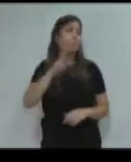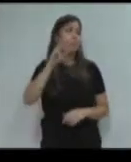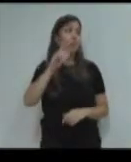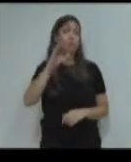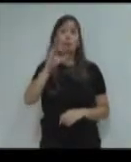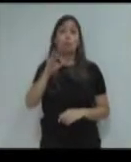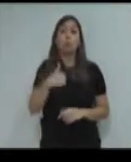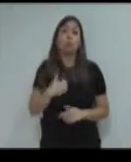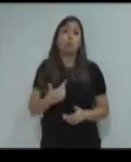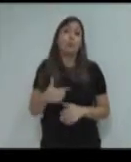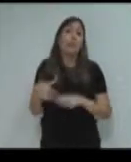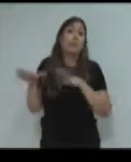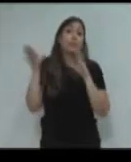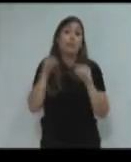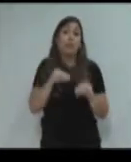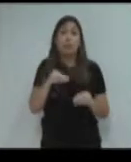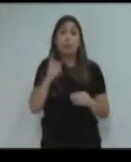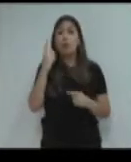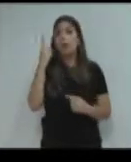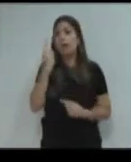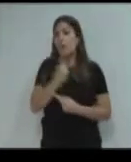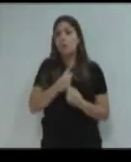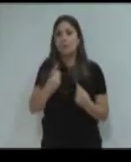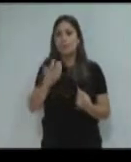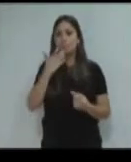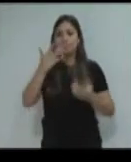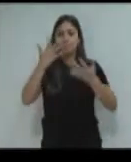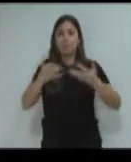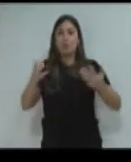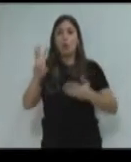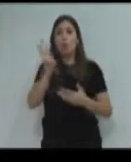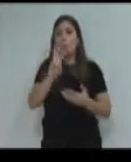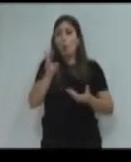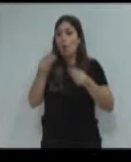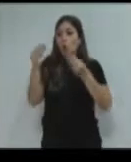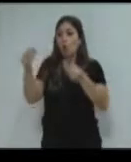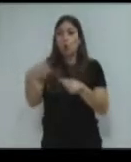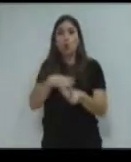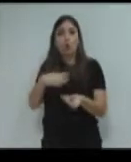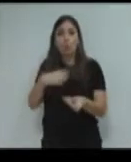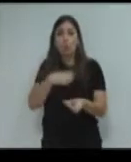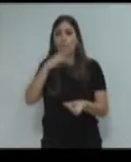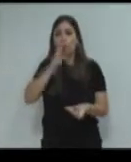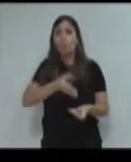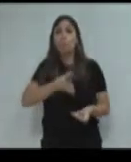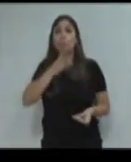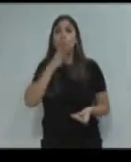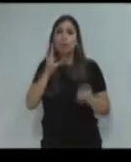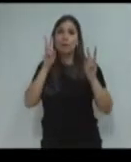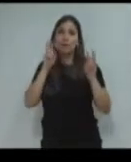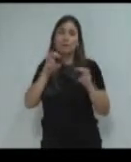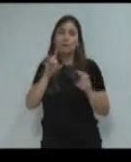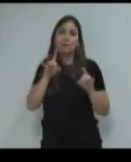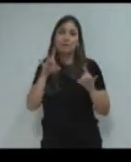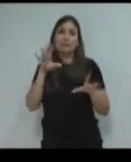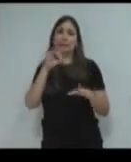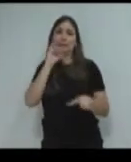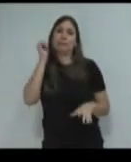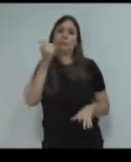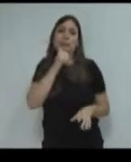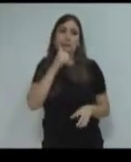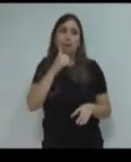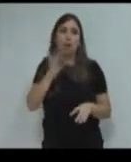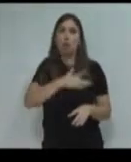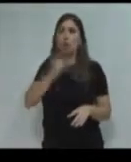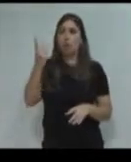no se puede entregar un Word claro. por cuestiones... Por supuesto, eso es. Sí, De porque manipulación, de como